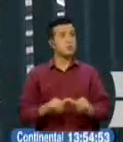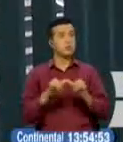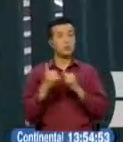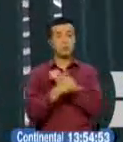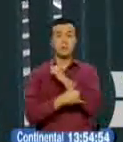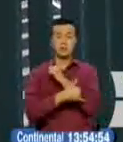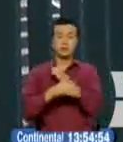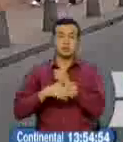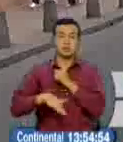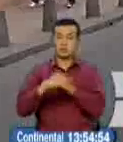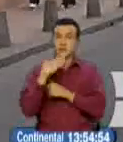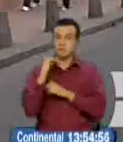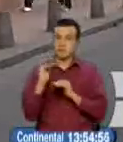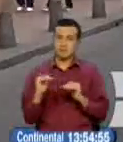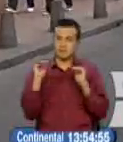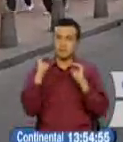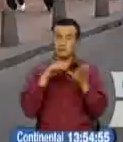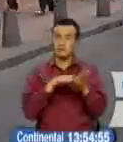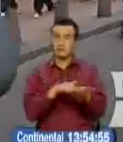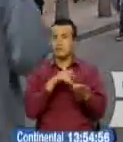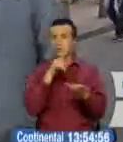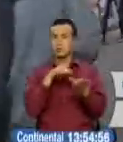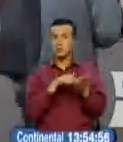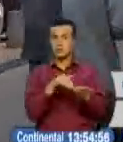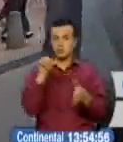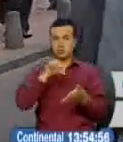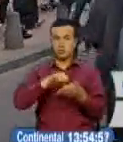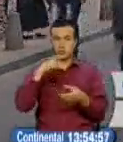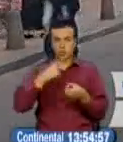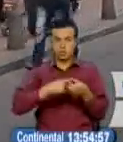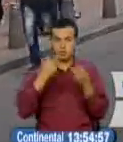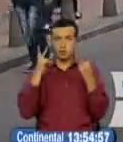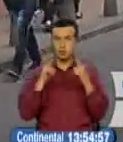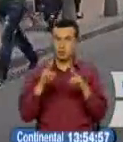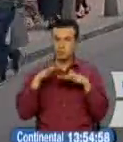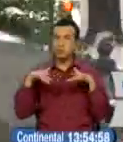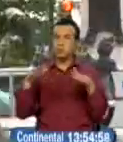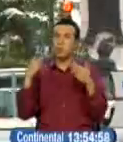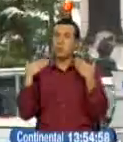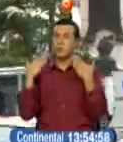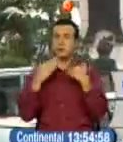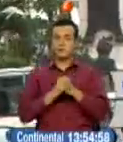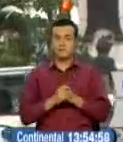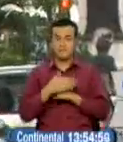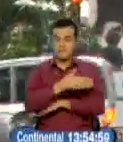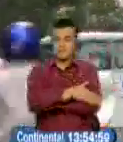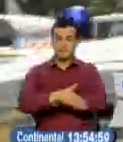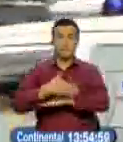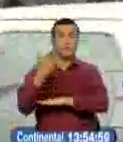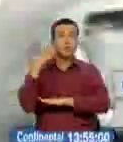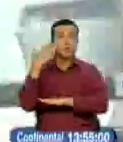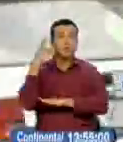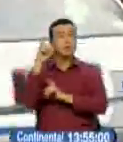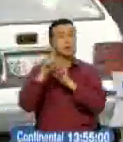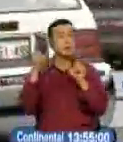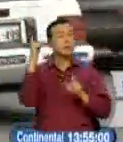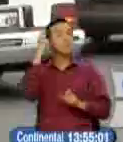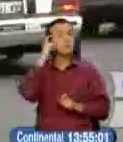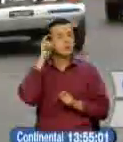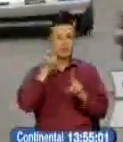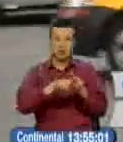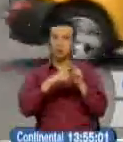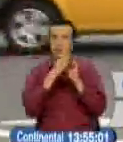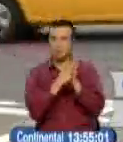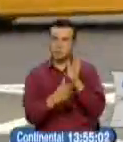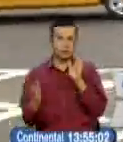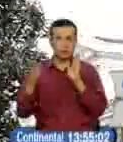país mejor. El respaldo no solo se produce en la ciudad de Quito, sino también en el puerto principal. En las calles de Guayaquil se considera que es el momento de comenzar la etapa